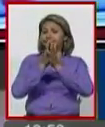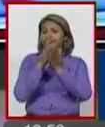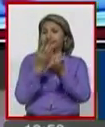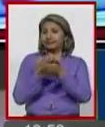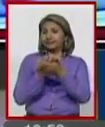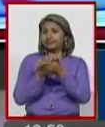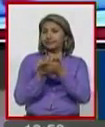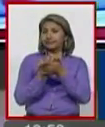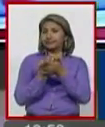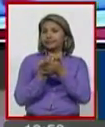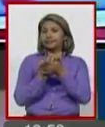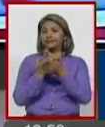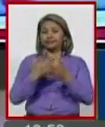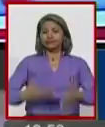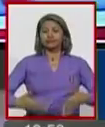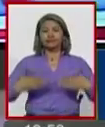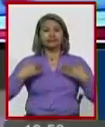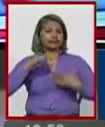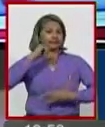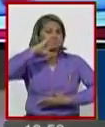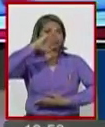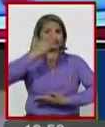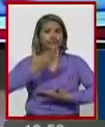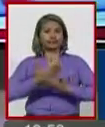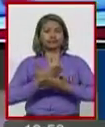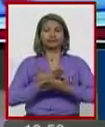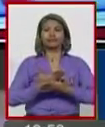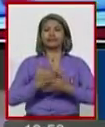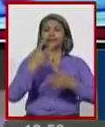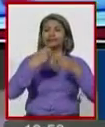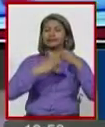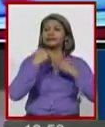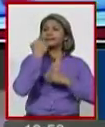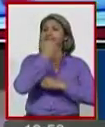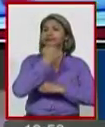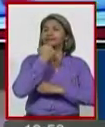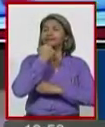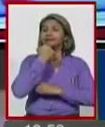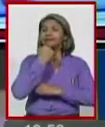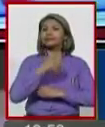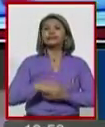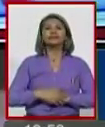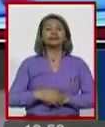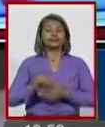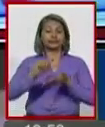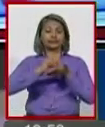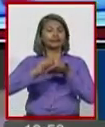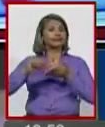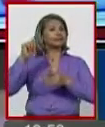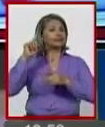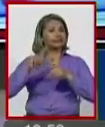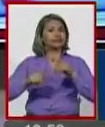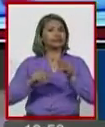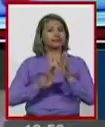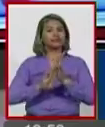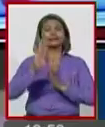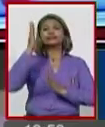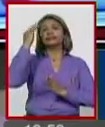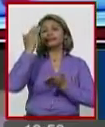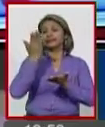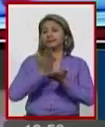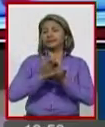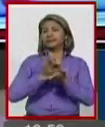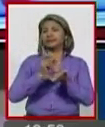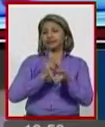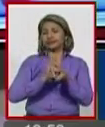ayuda económica para la subsistencia de su hijo que sufre de paladar hendido y labio leporino. La cirugía no se ha podido llevar a cabo debido al